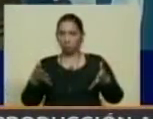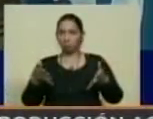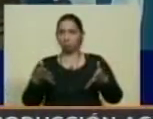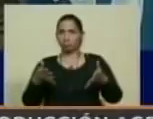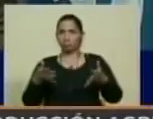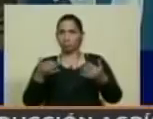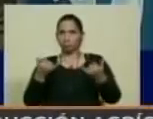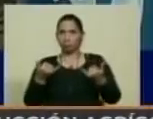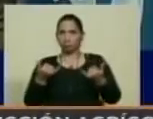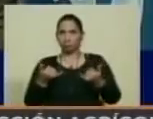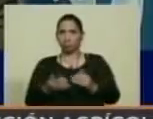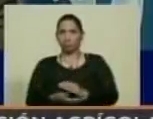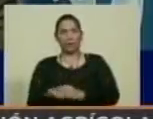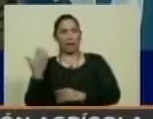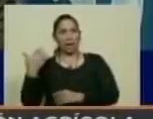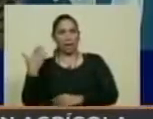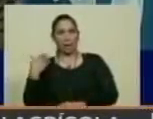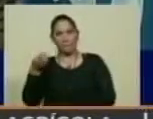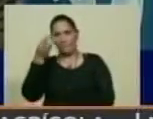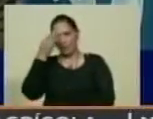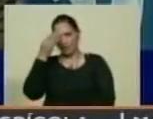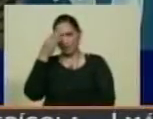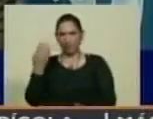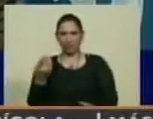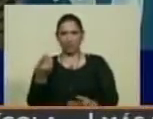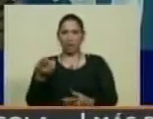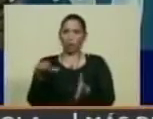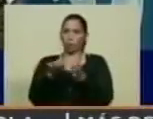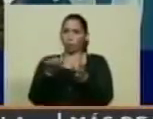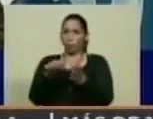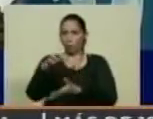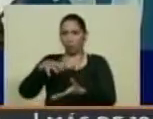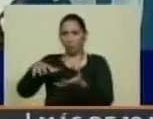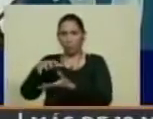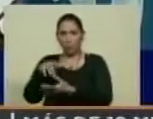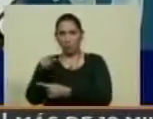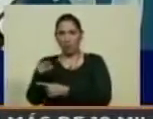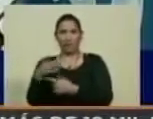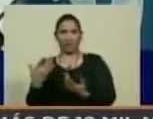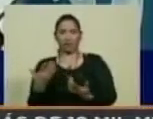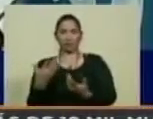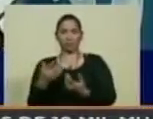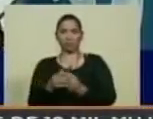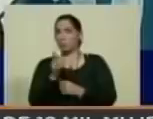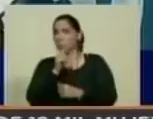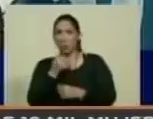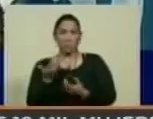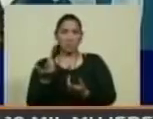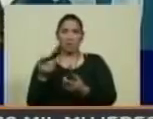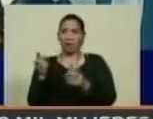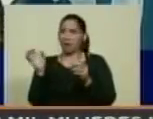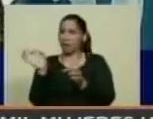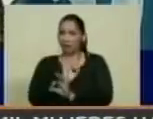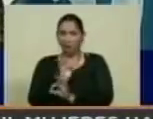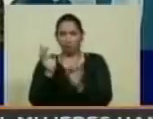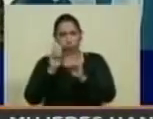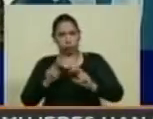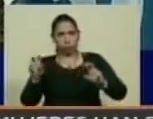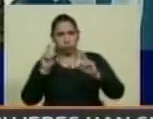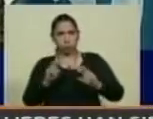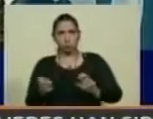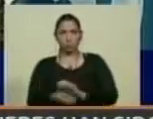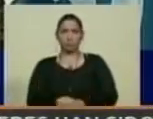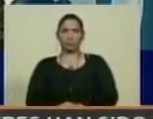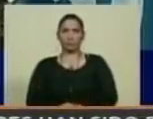que existió aquí en el pasado, donde casos como este, imagínense ustedes los de femicidio, el homicidio de mujeres por